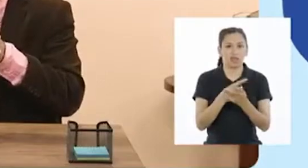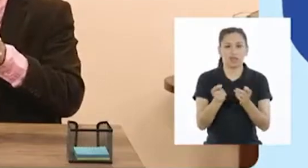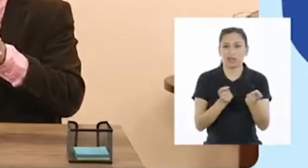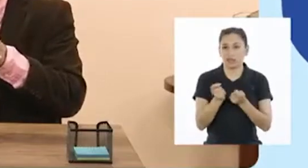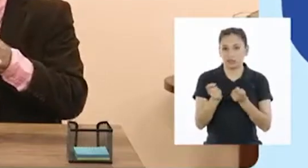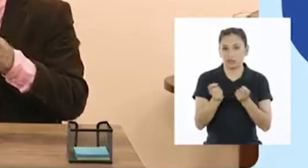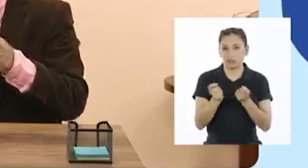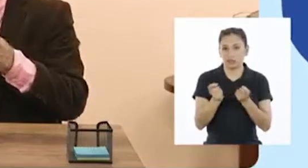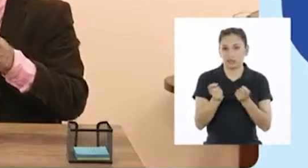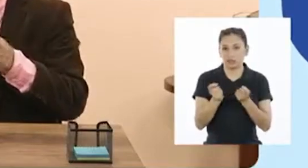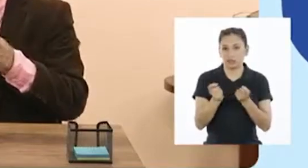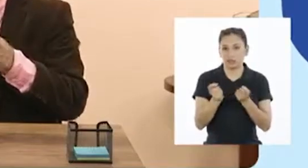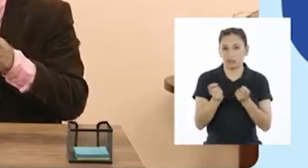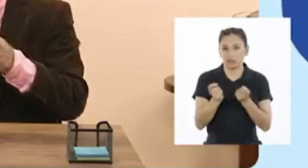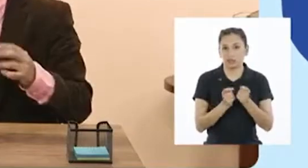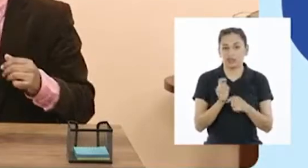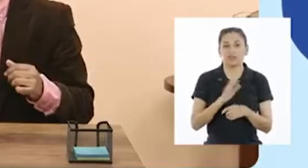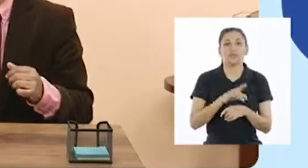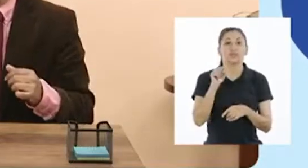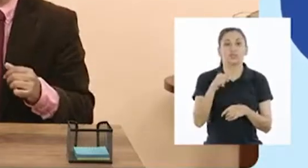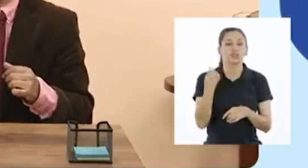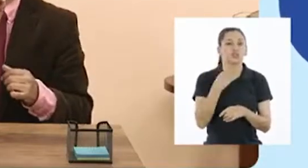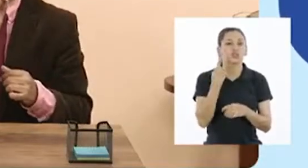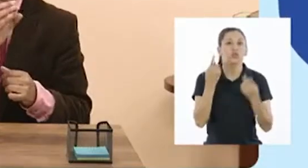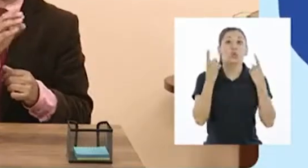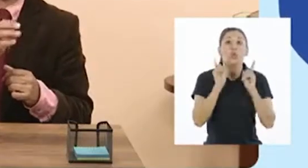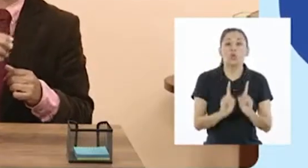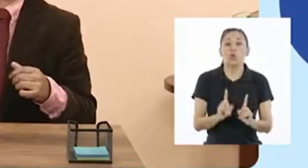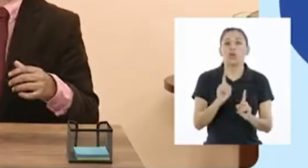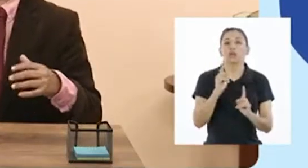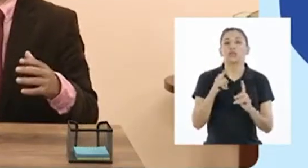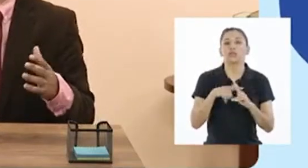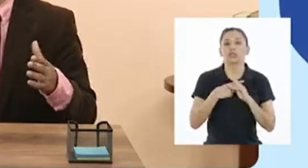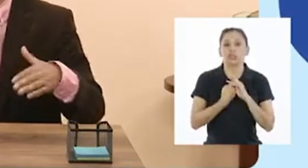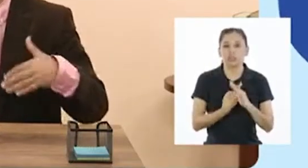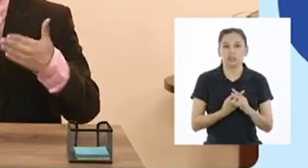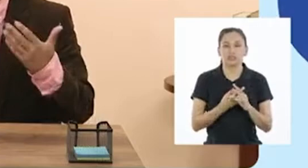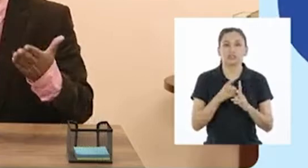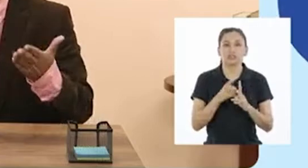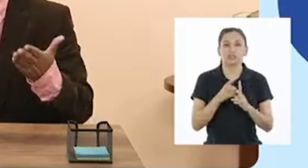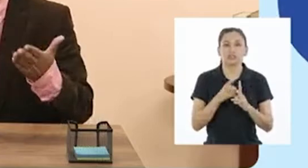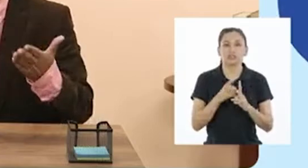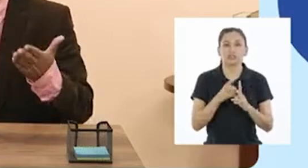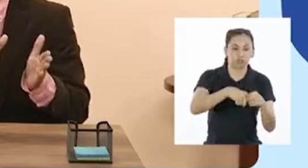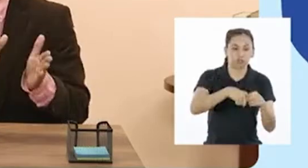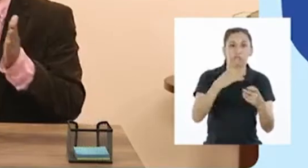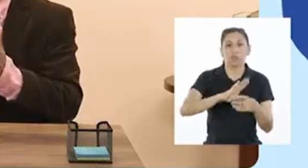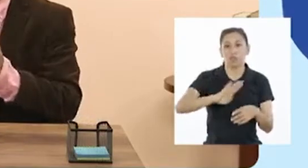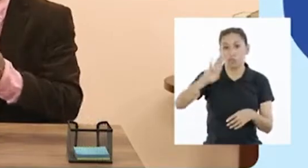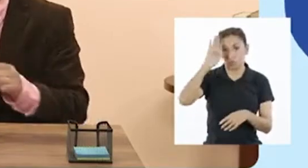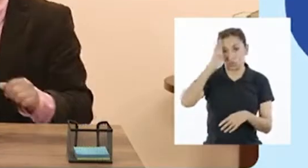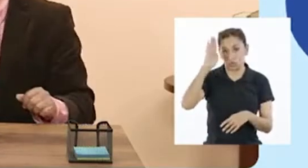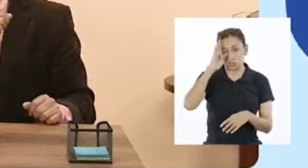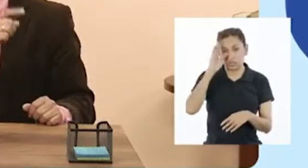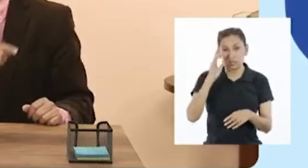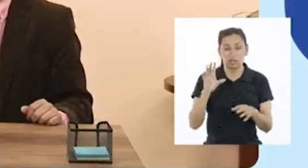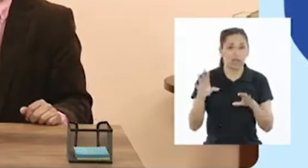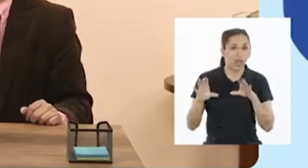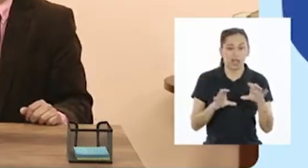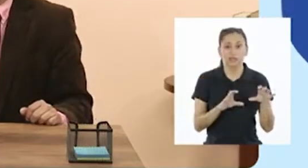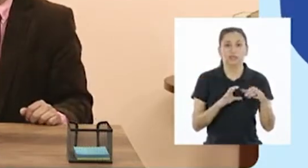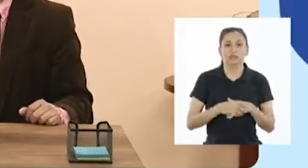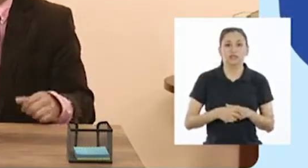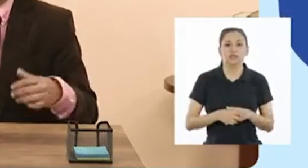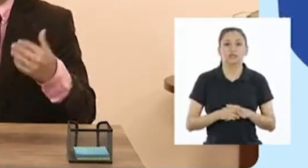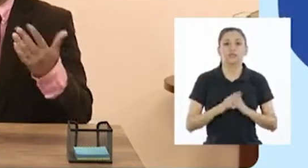Esta cooperación solo se hizo realidad a través de la contratación de personal policial en